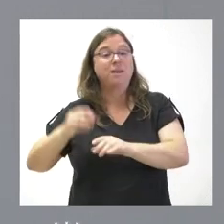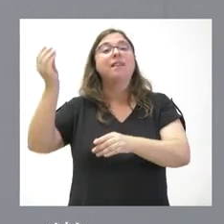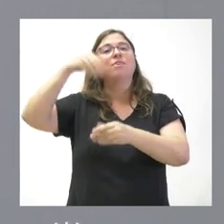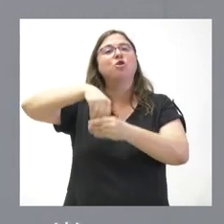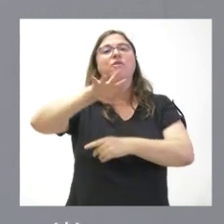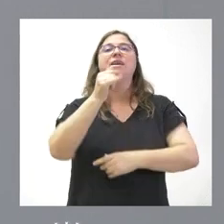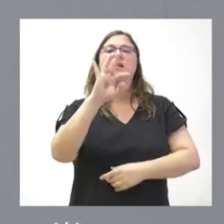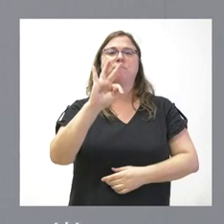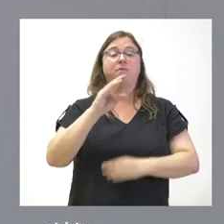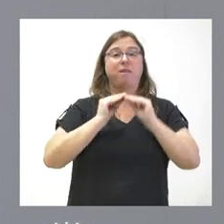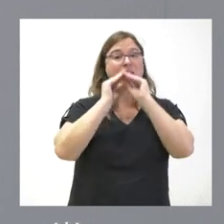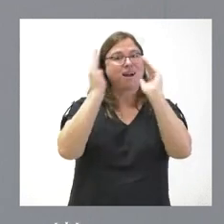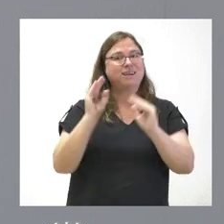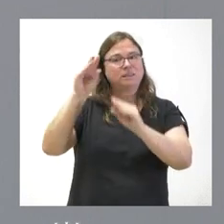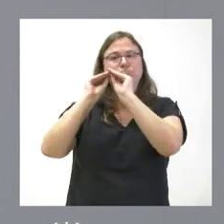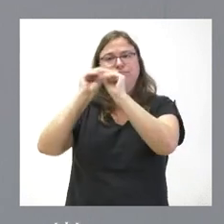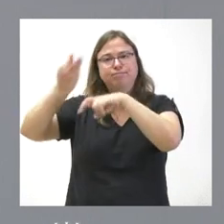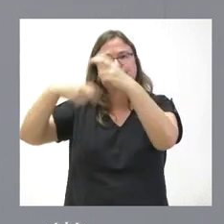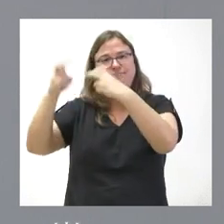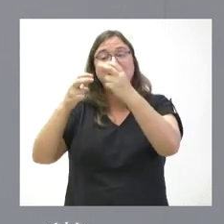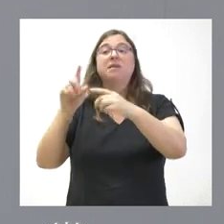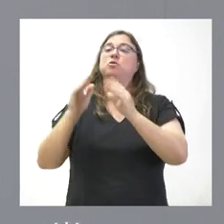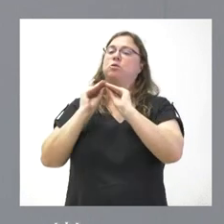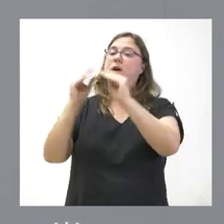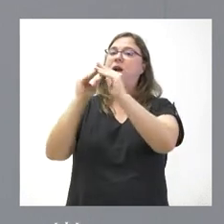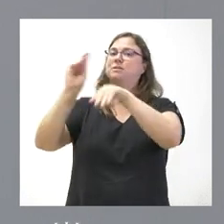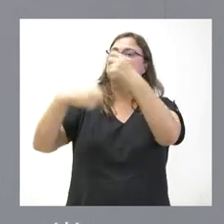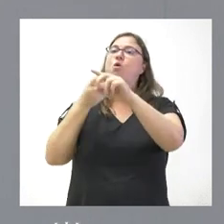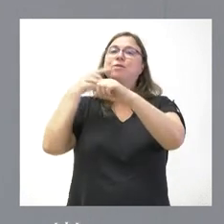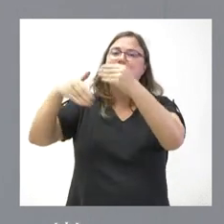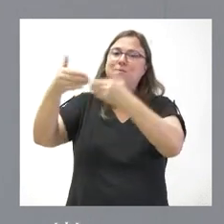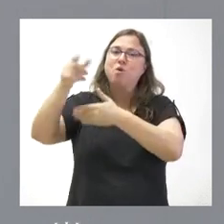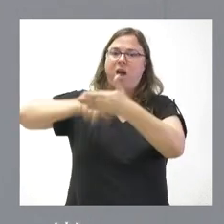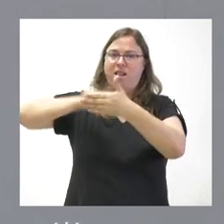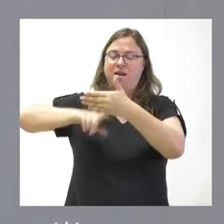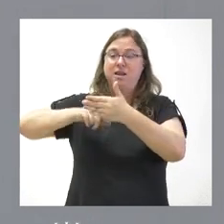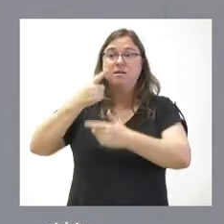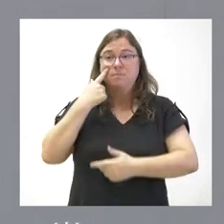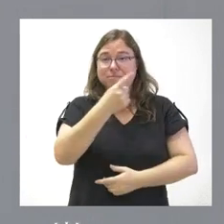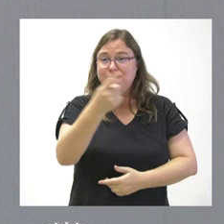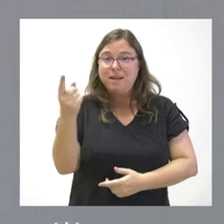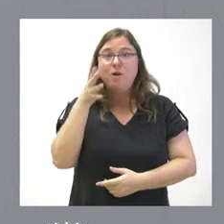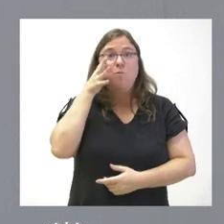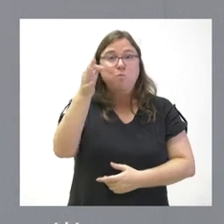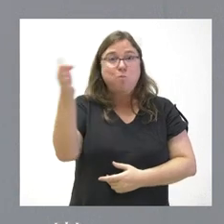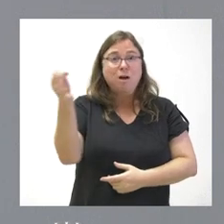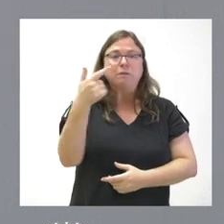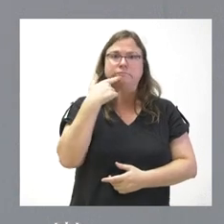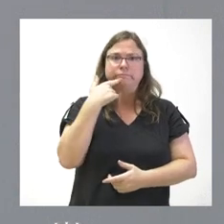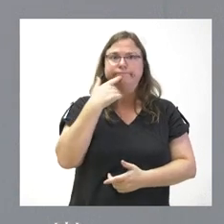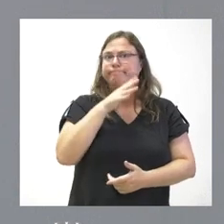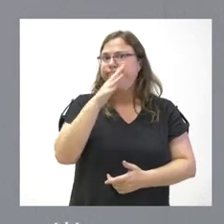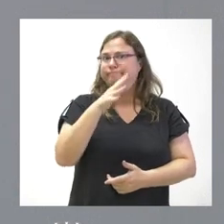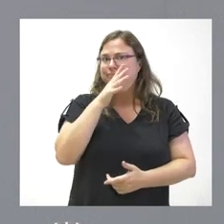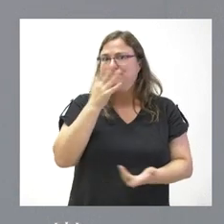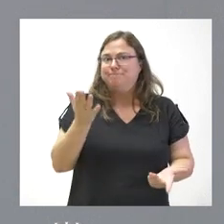rehabilitación de viviendas en el mundo rural que vayan a ser objeto de alquiler estamos apreciando donde hay determinados municipios donde se da la paradoja de que no